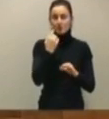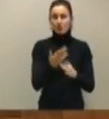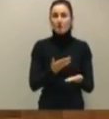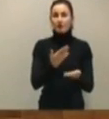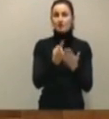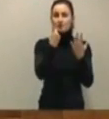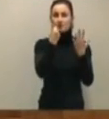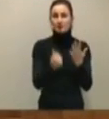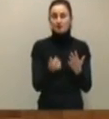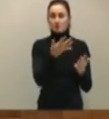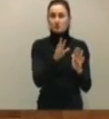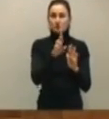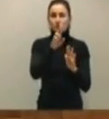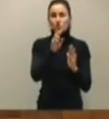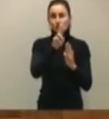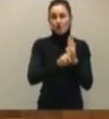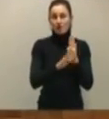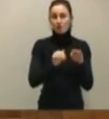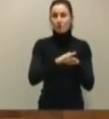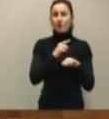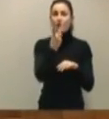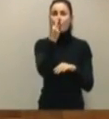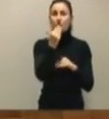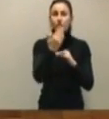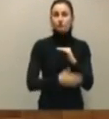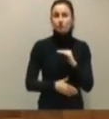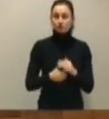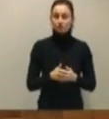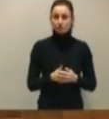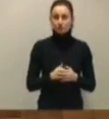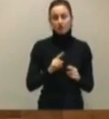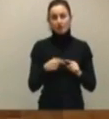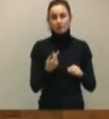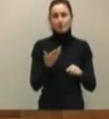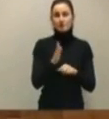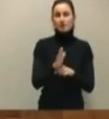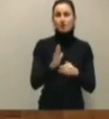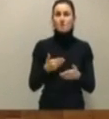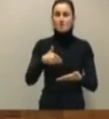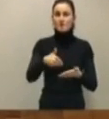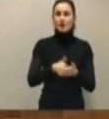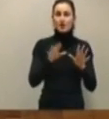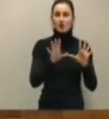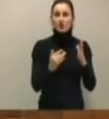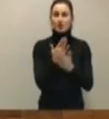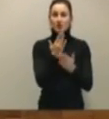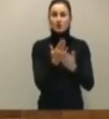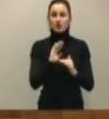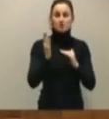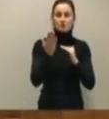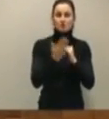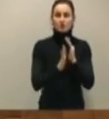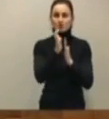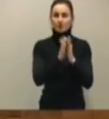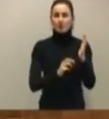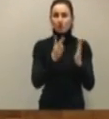comparecencias de 6 días, según el reglamento, quedó reducido a 2. El de presentación de enmiendas de 10 días quedó reducido a 2